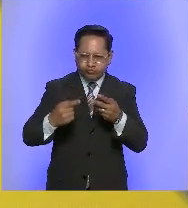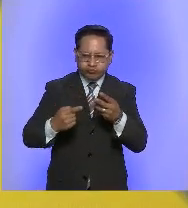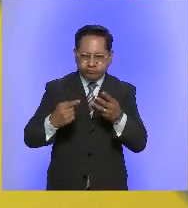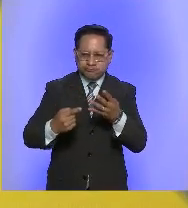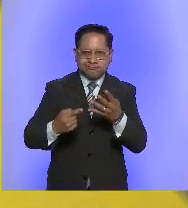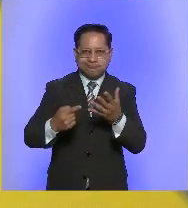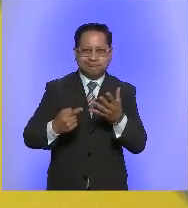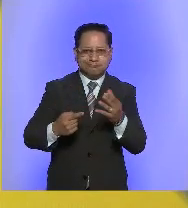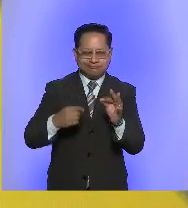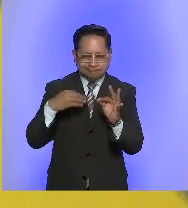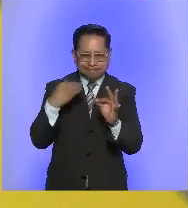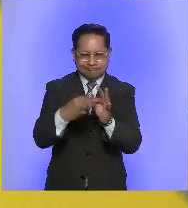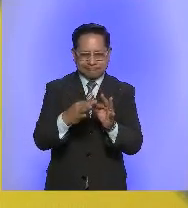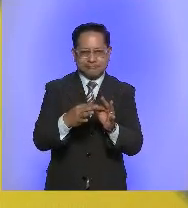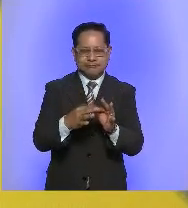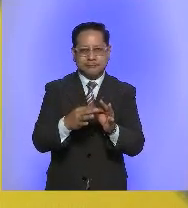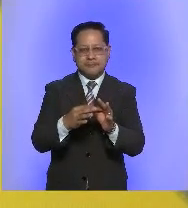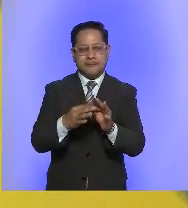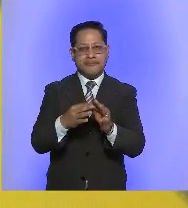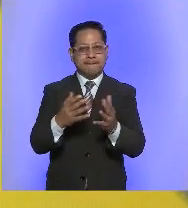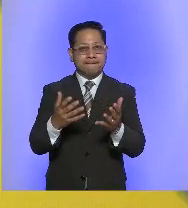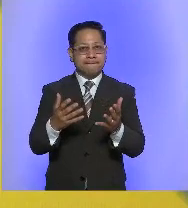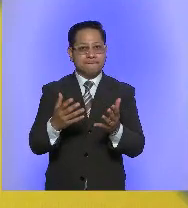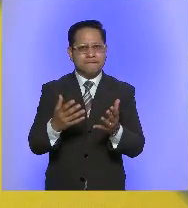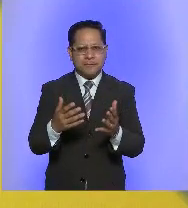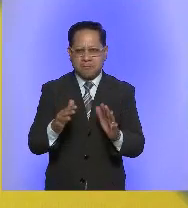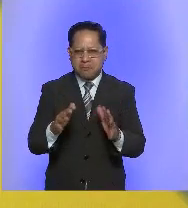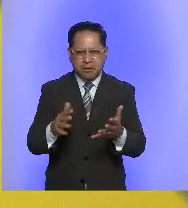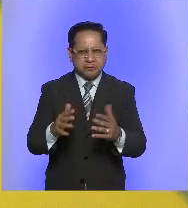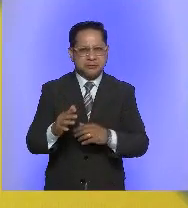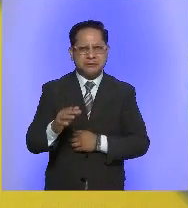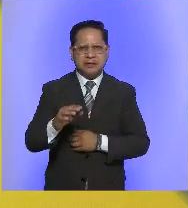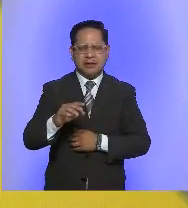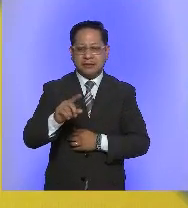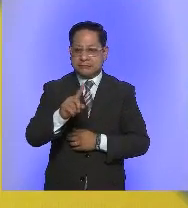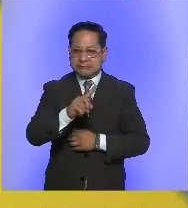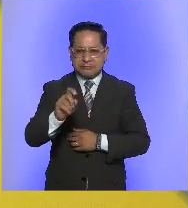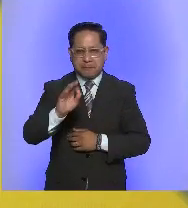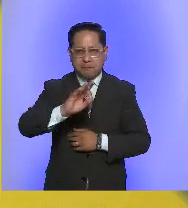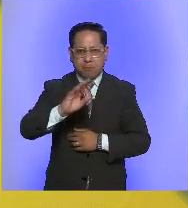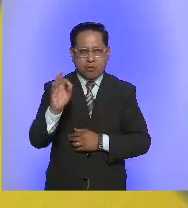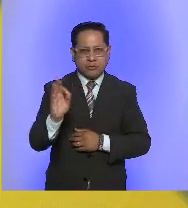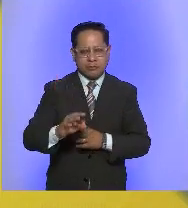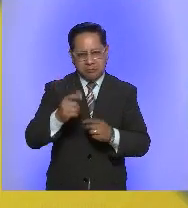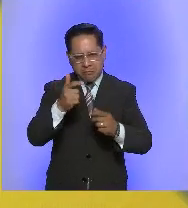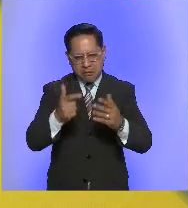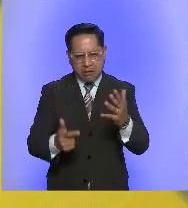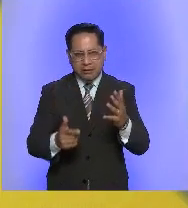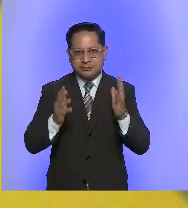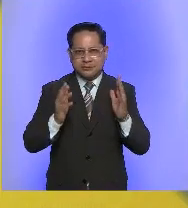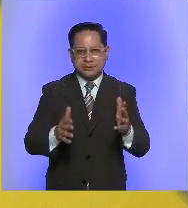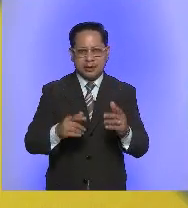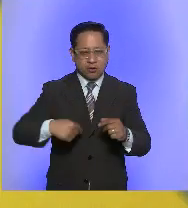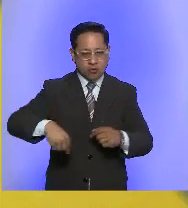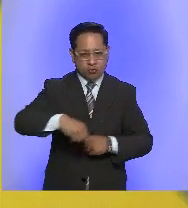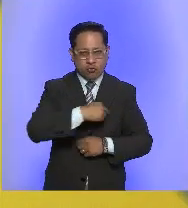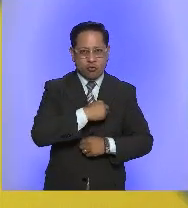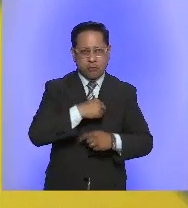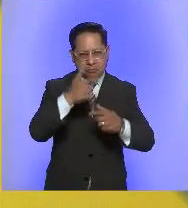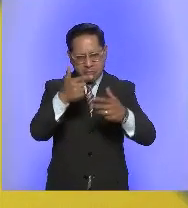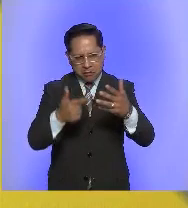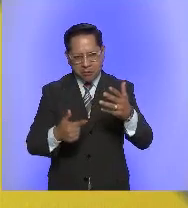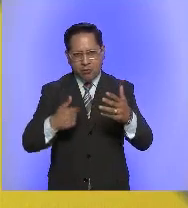al 100% de la lista nominal, a todas aquellas personas que integramos la lista nominal, que debemos salir a